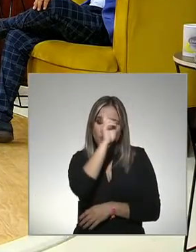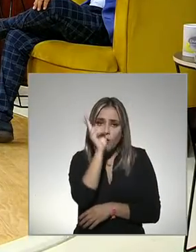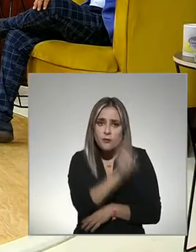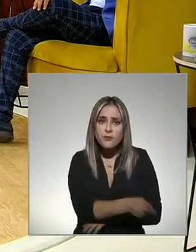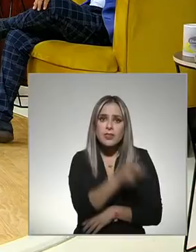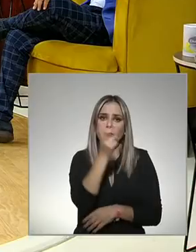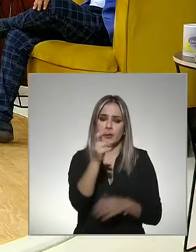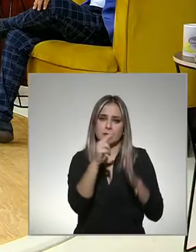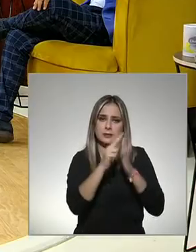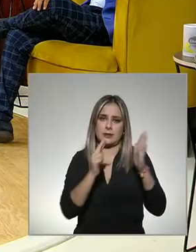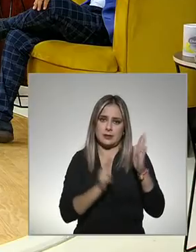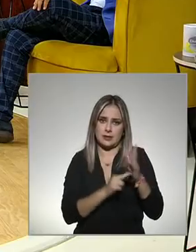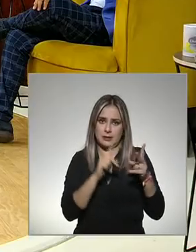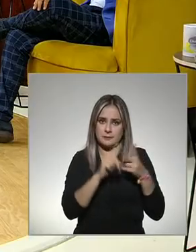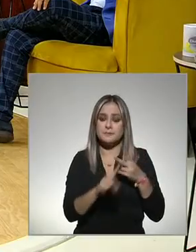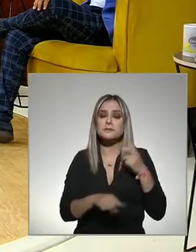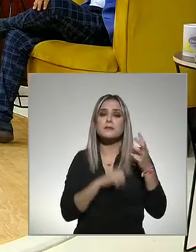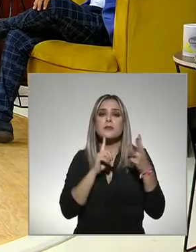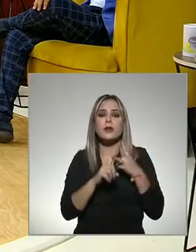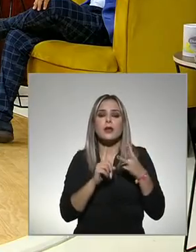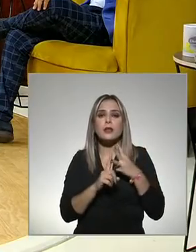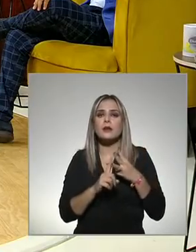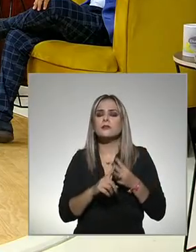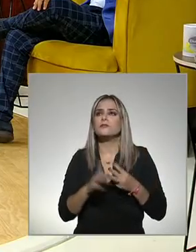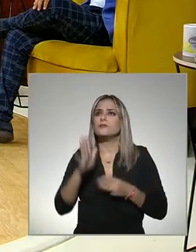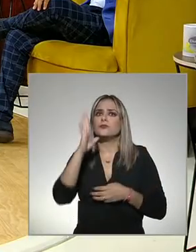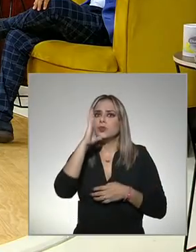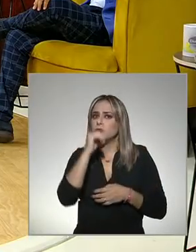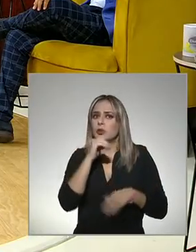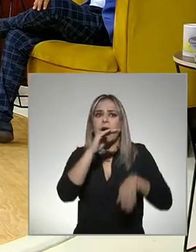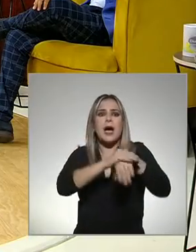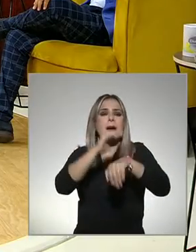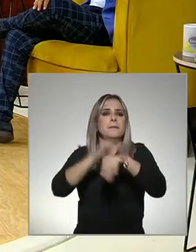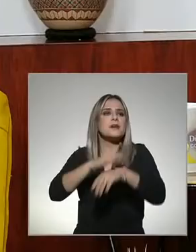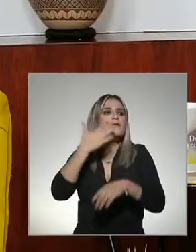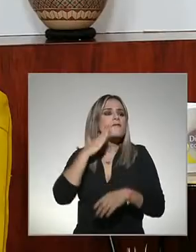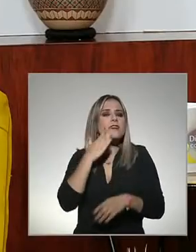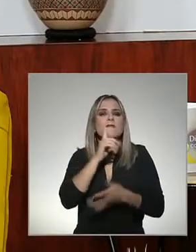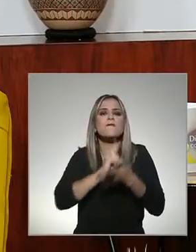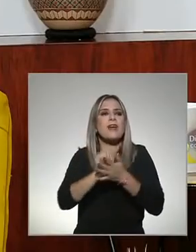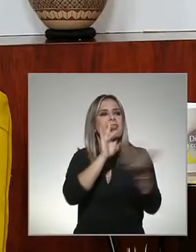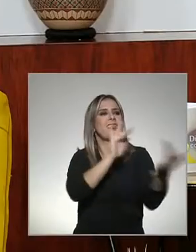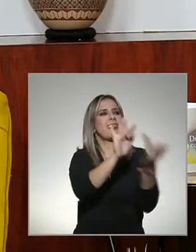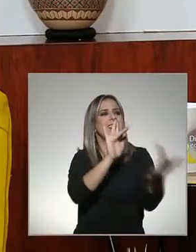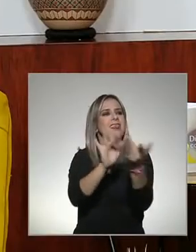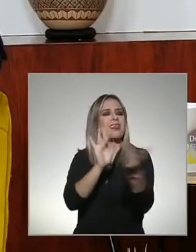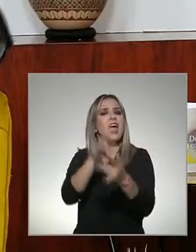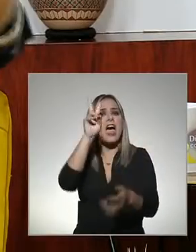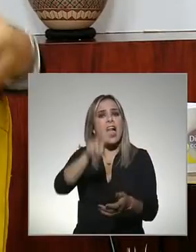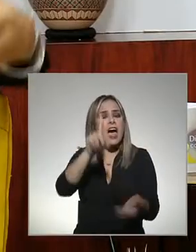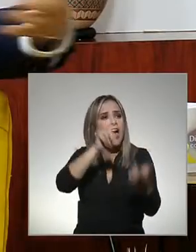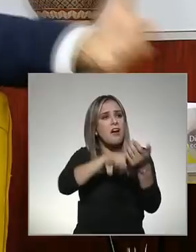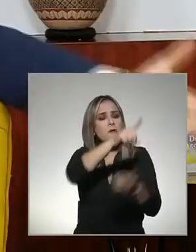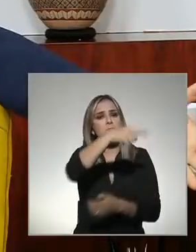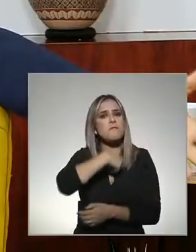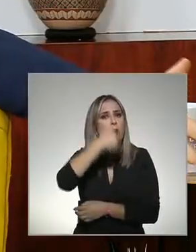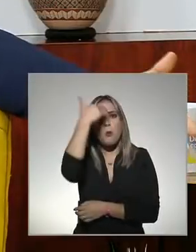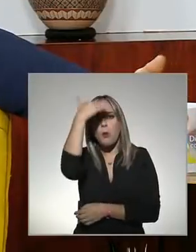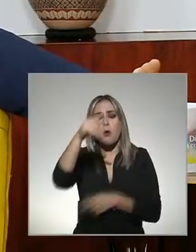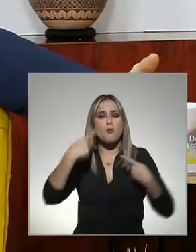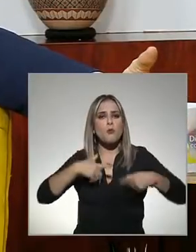Otra, no puedes ser amigo o amiga en redes sociales de gente que no conozcas en el universo real, en el mundo